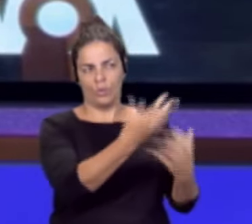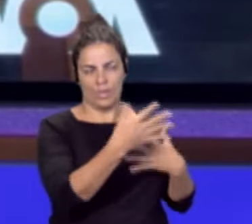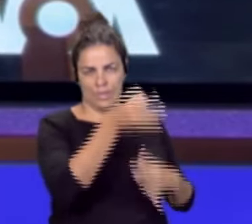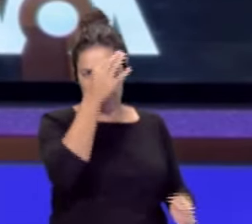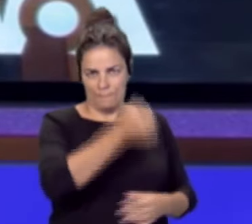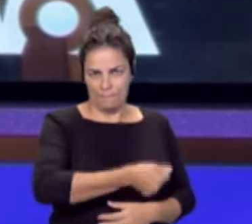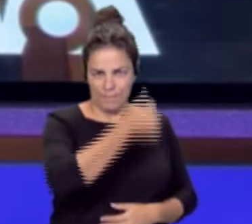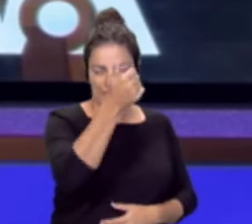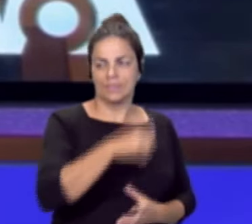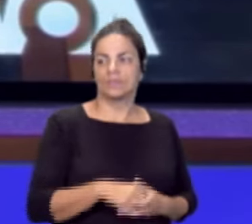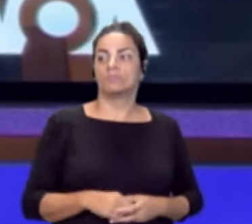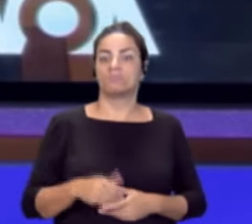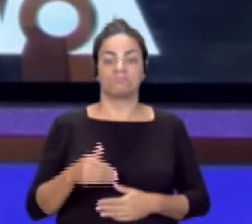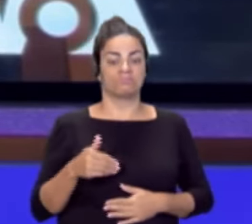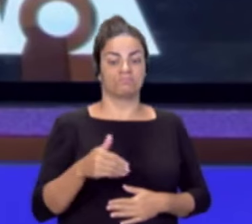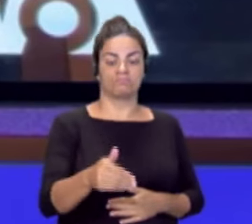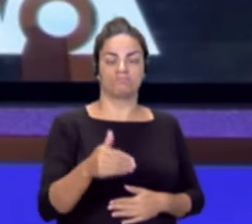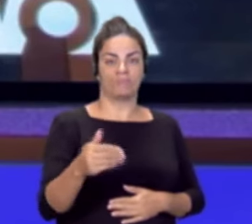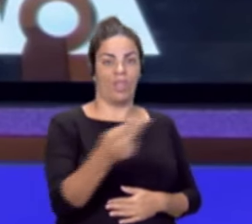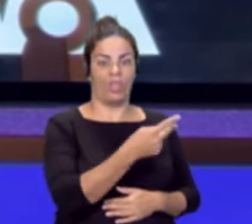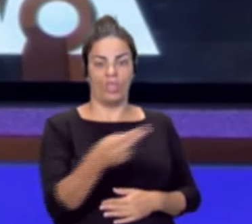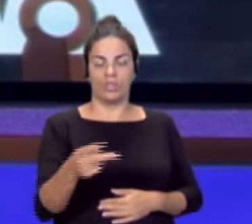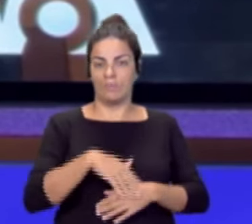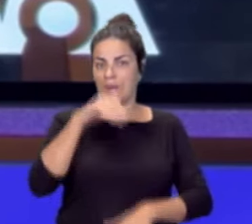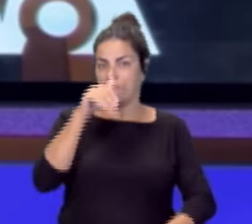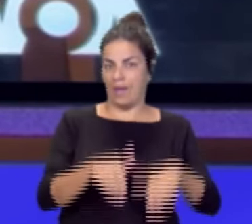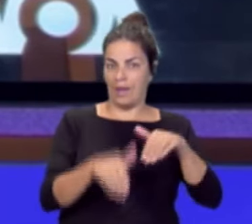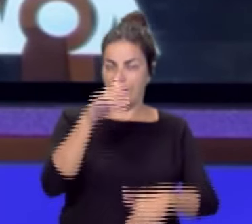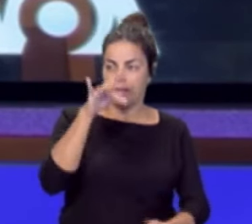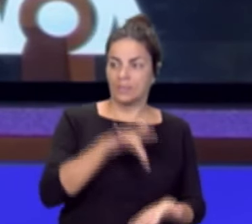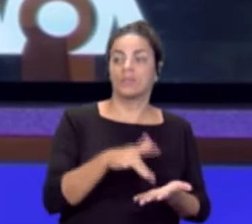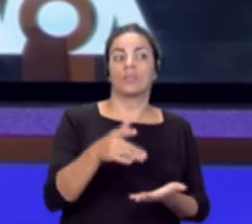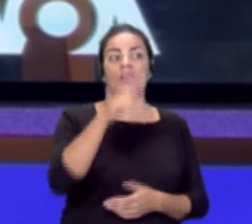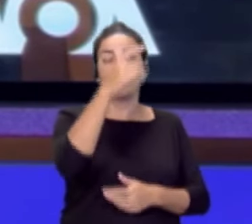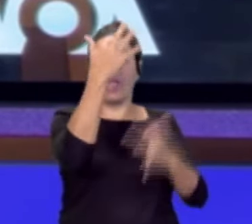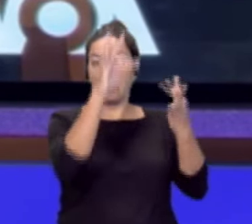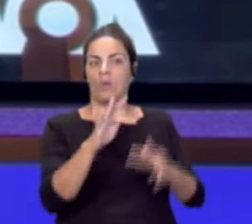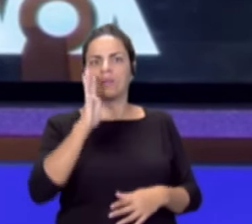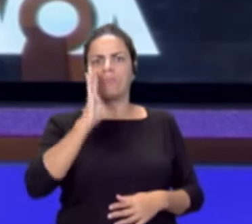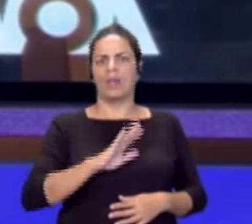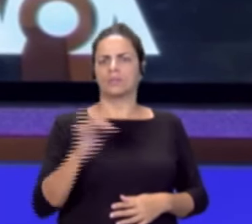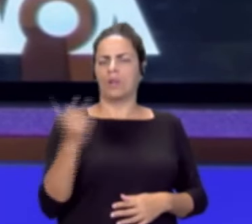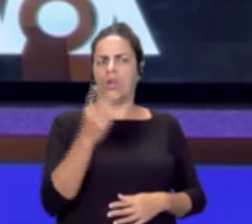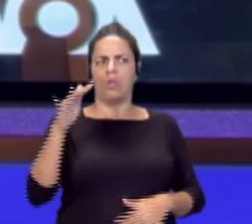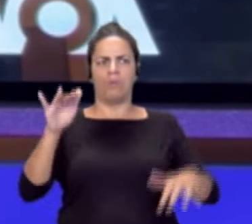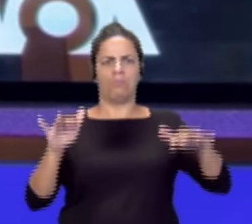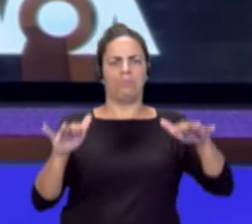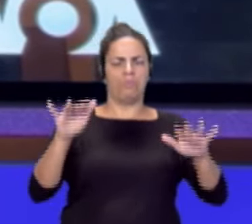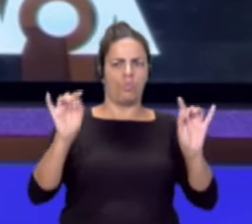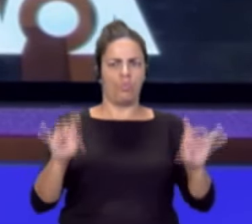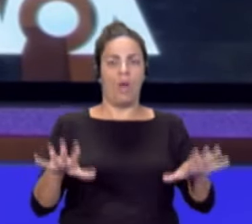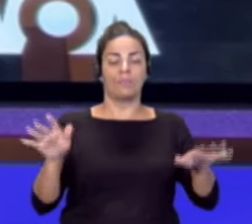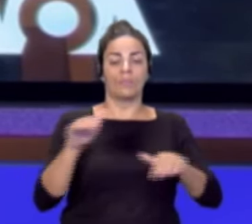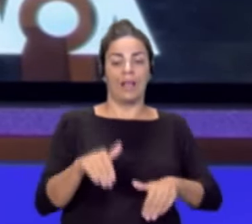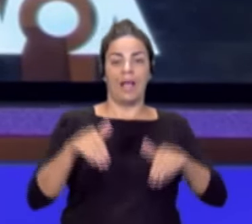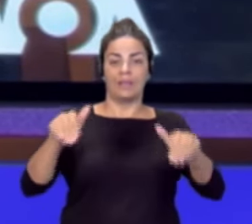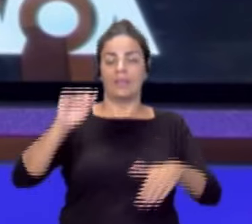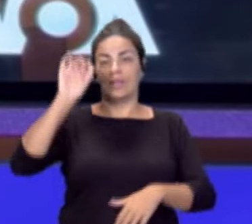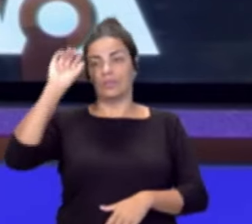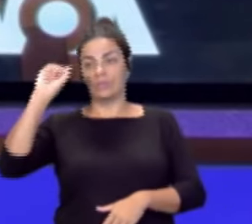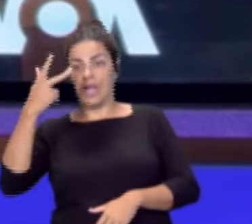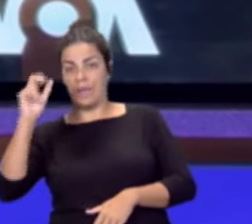A menos de 2 semanas para las elecciones y mientras las encuestas muestran un empate técnico, los candidatos Kamala Harris y Donald